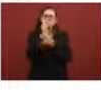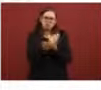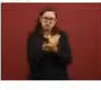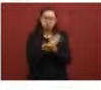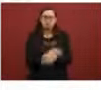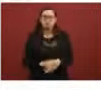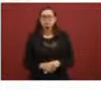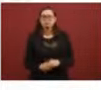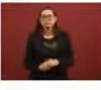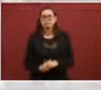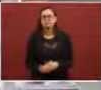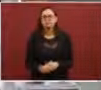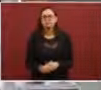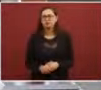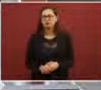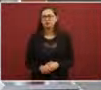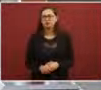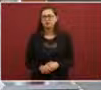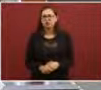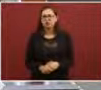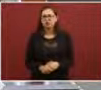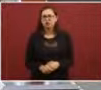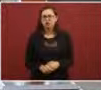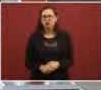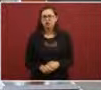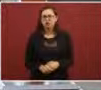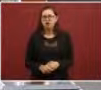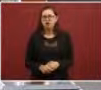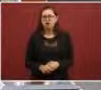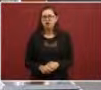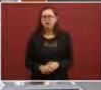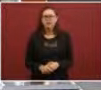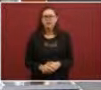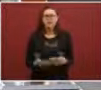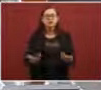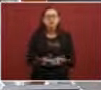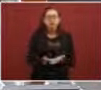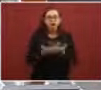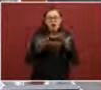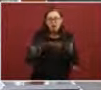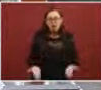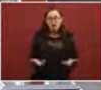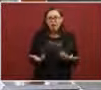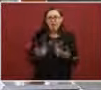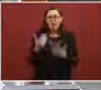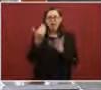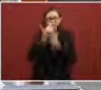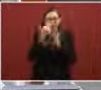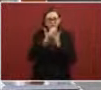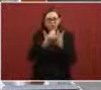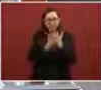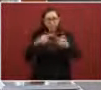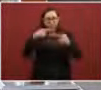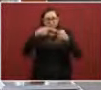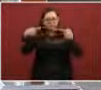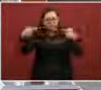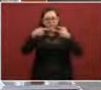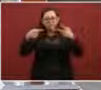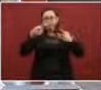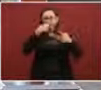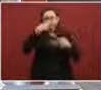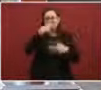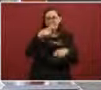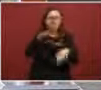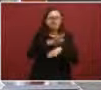forma importante. Esquemas antirretrovirales de primer línea van a incluir a este medicamento para aquellos, no